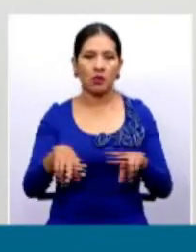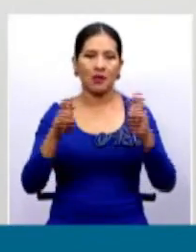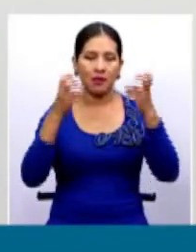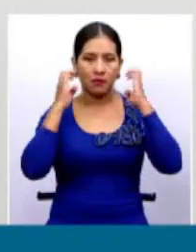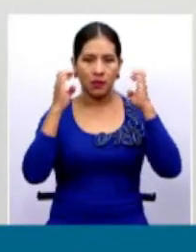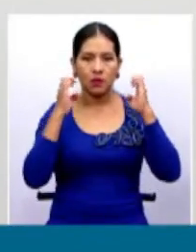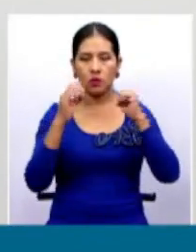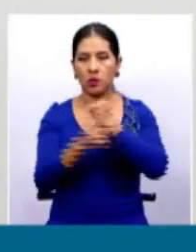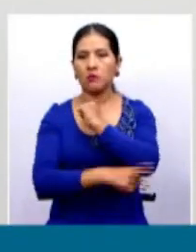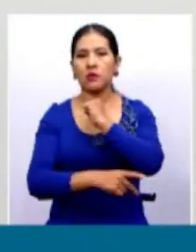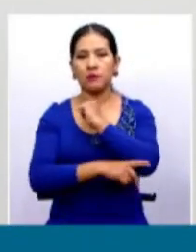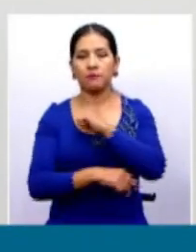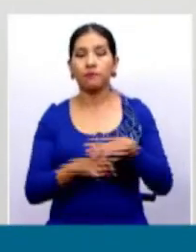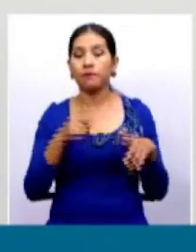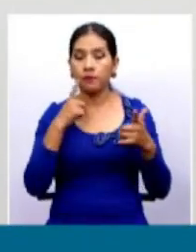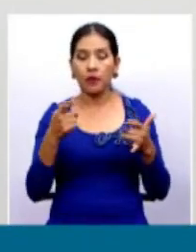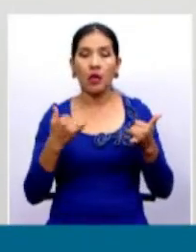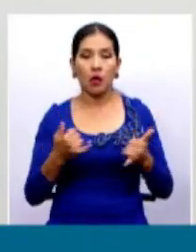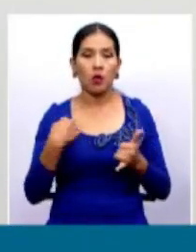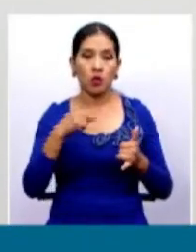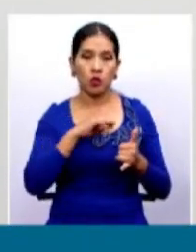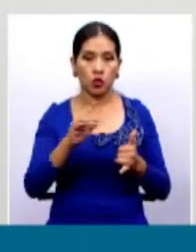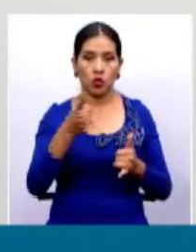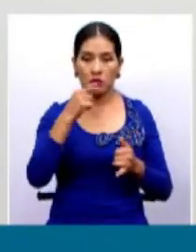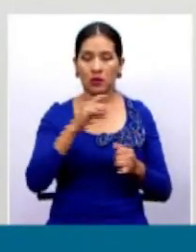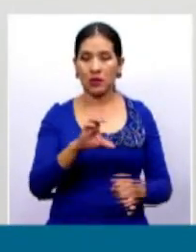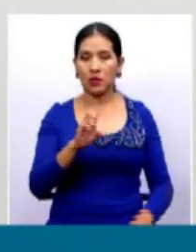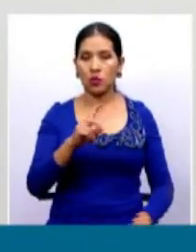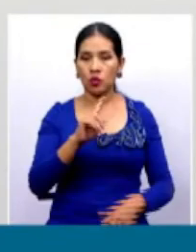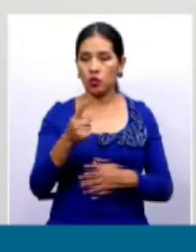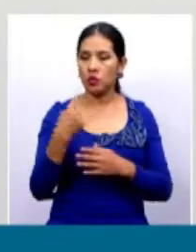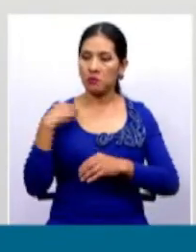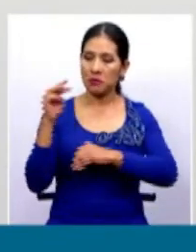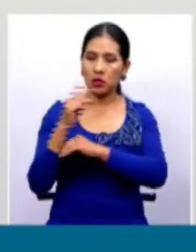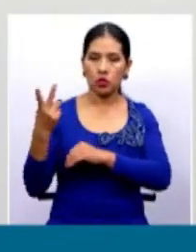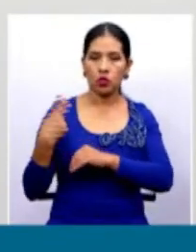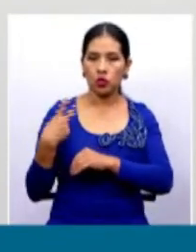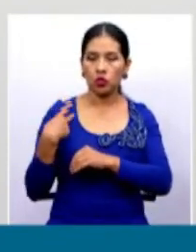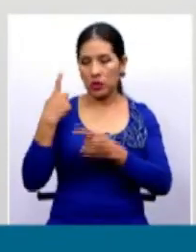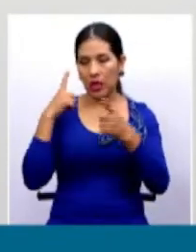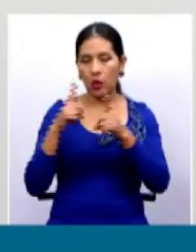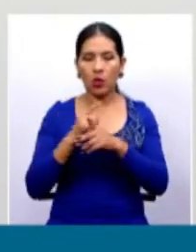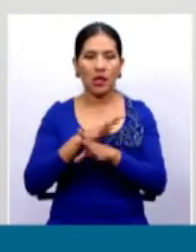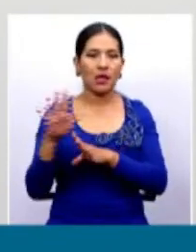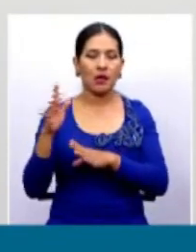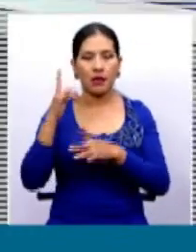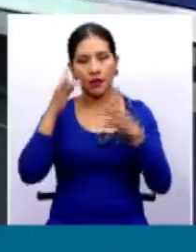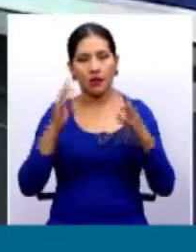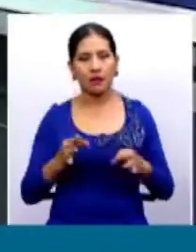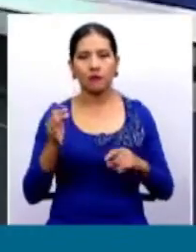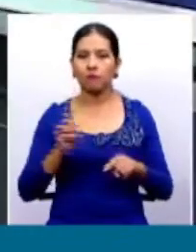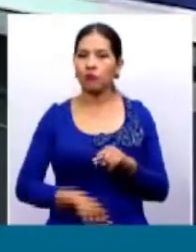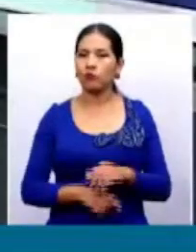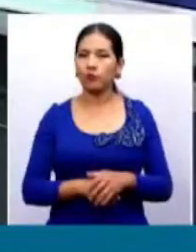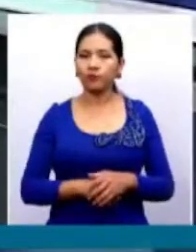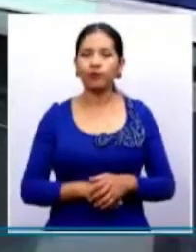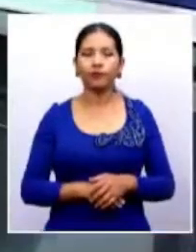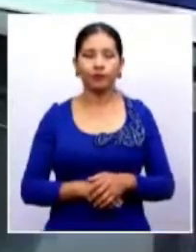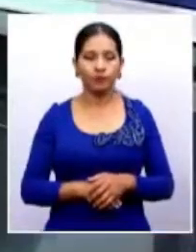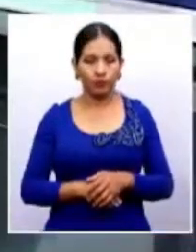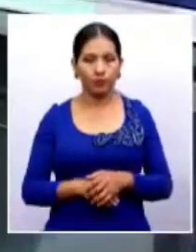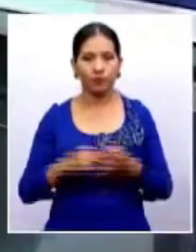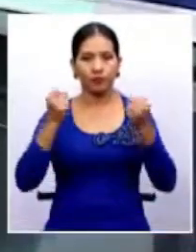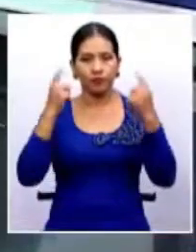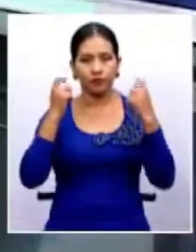solamente reitero no es únicamente con el Ministerio de Educación que sí es un tema un poco más complejo y además